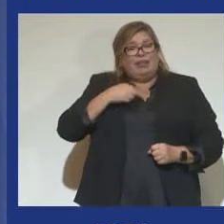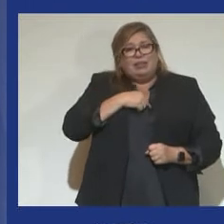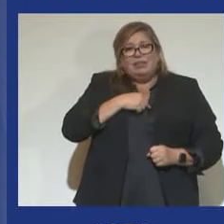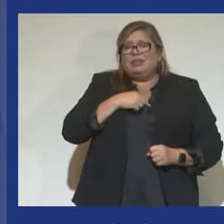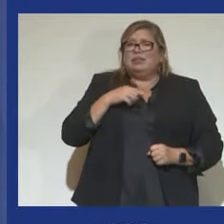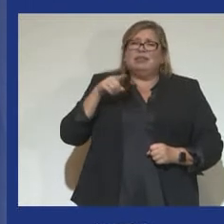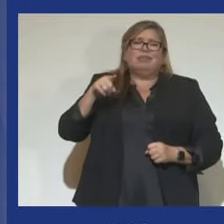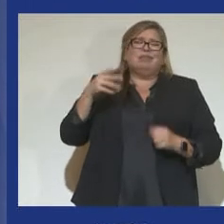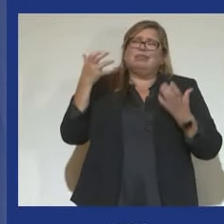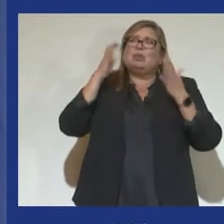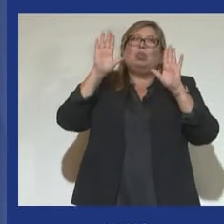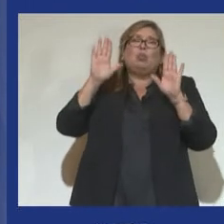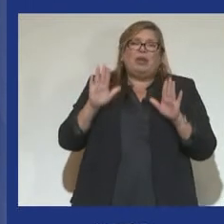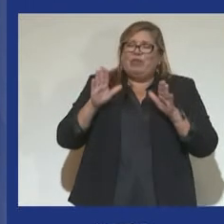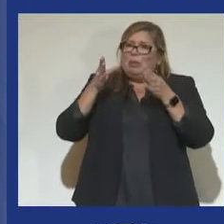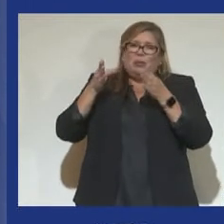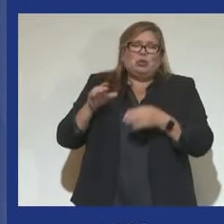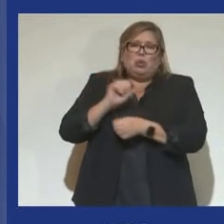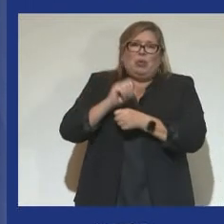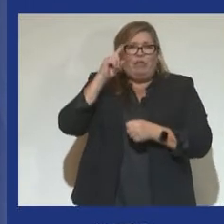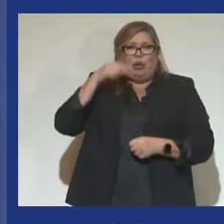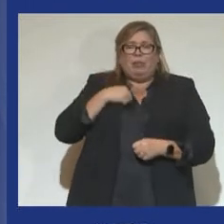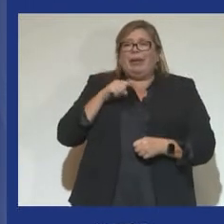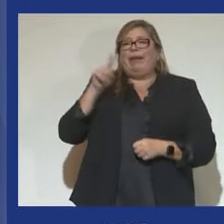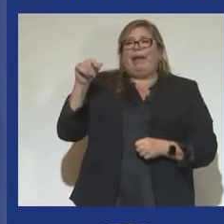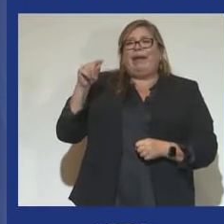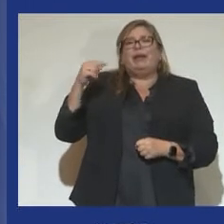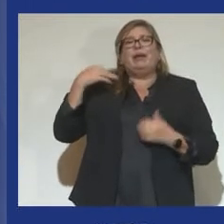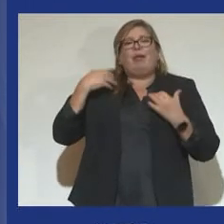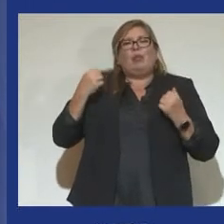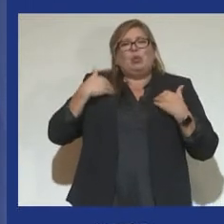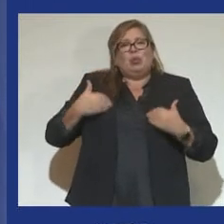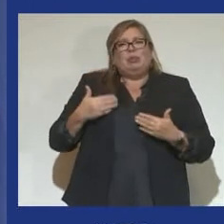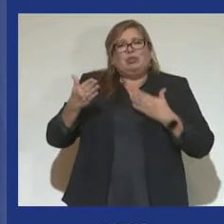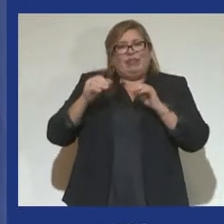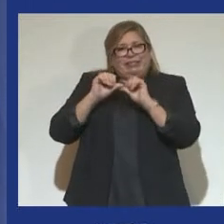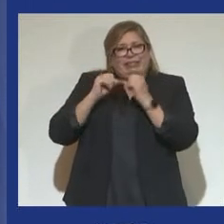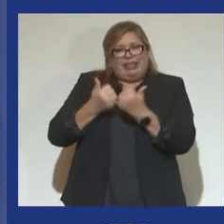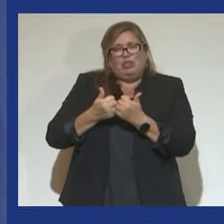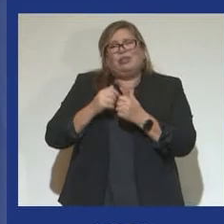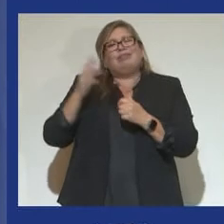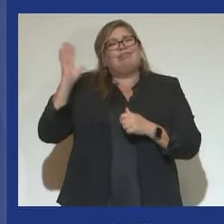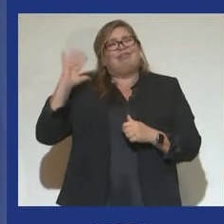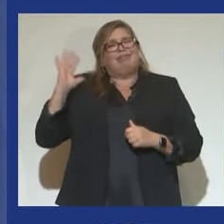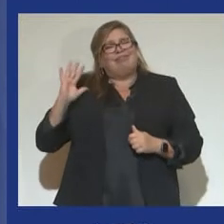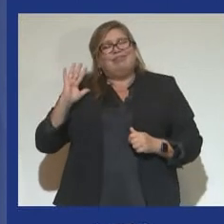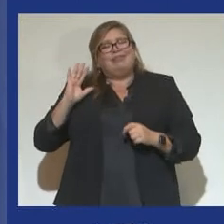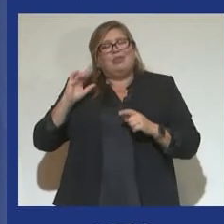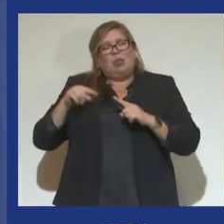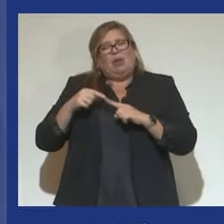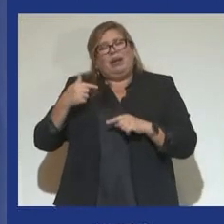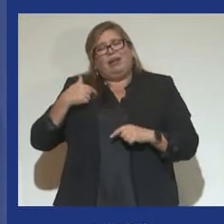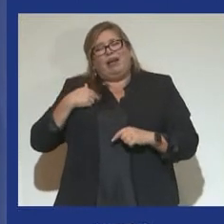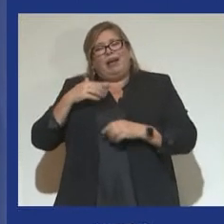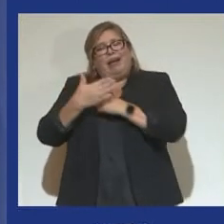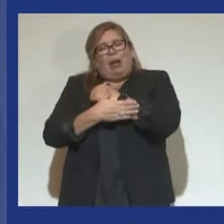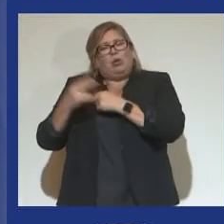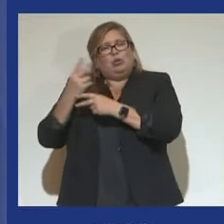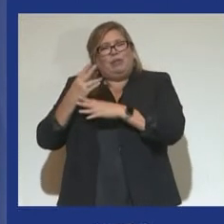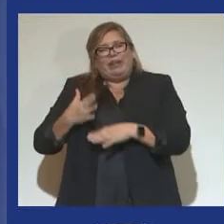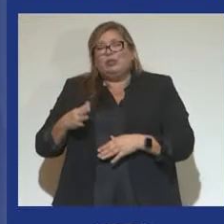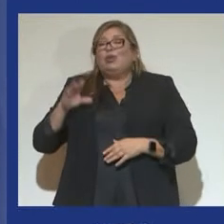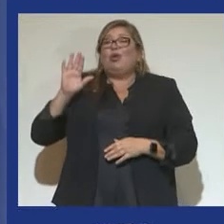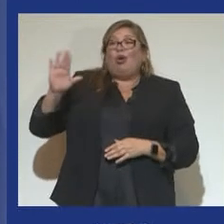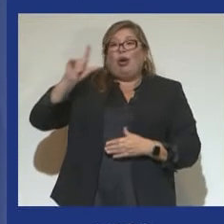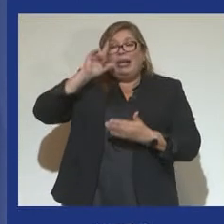nosotros una mujer increíble trabajó para mí para mí en la agencia de seguros de servicios de salud y se retiró cuando yo